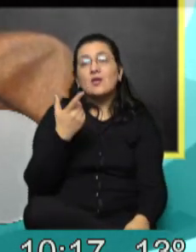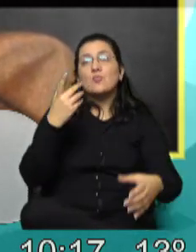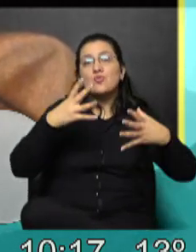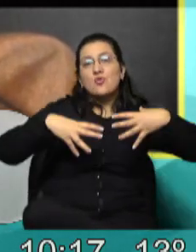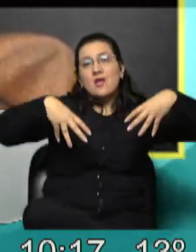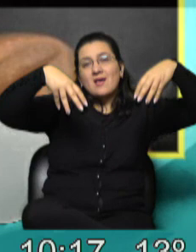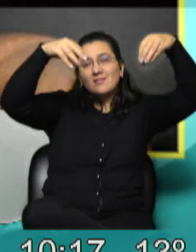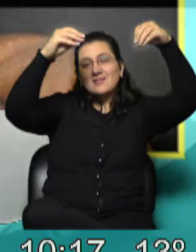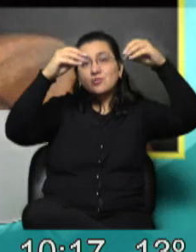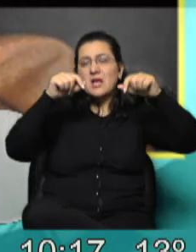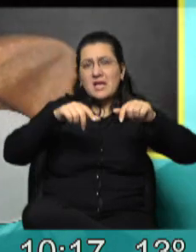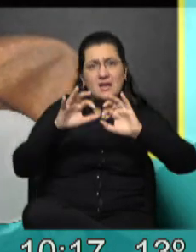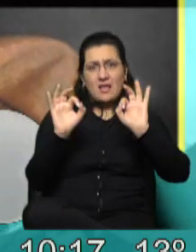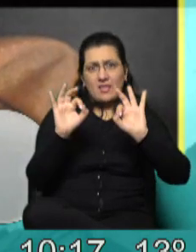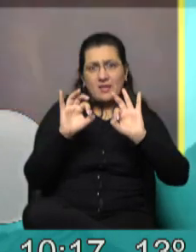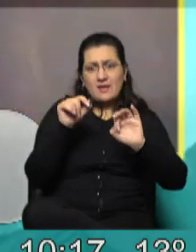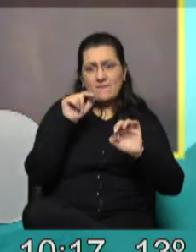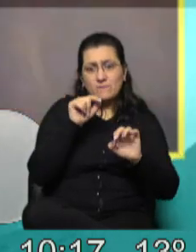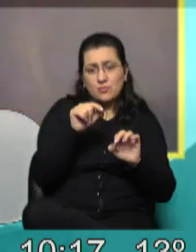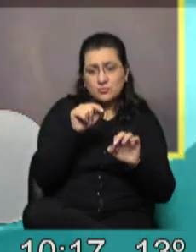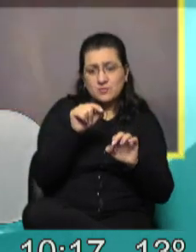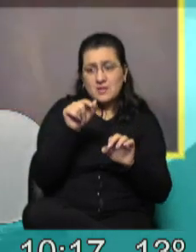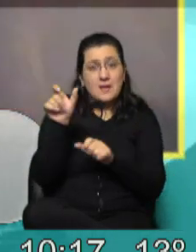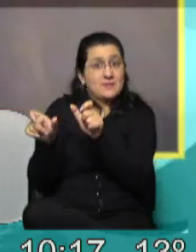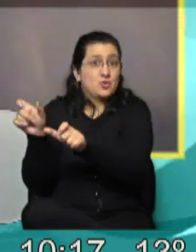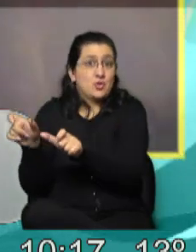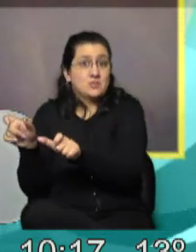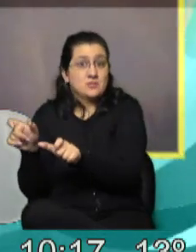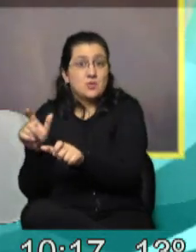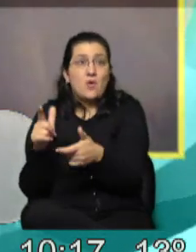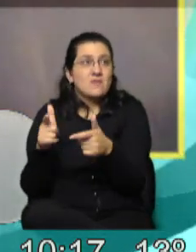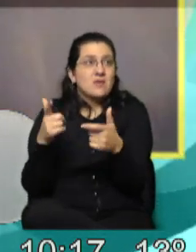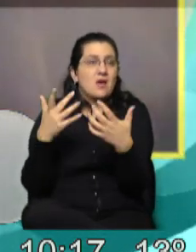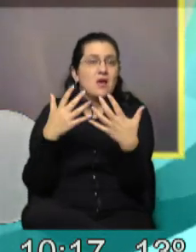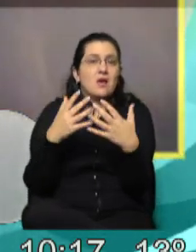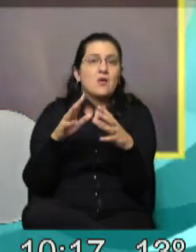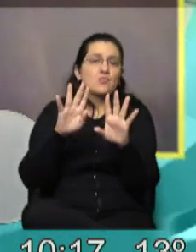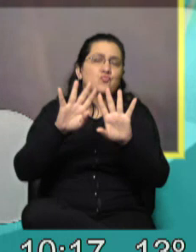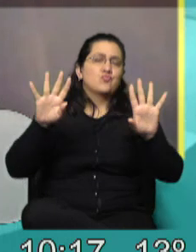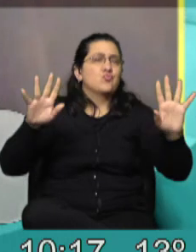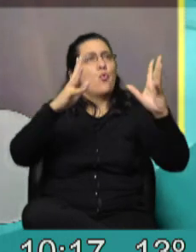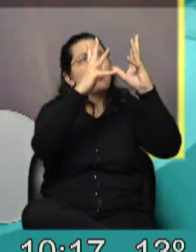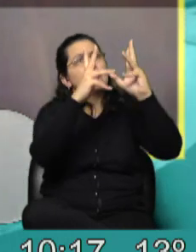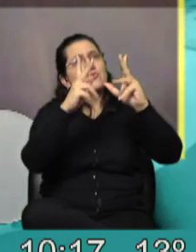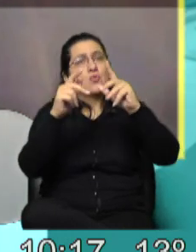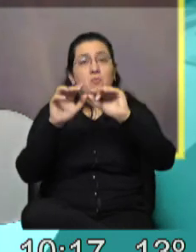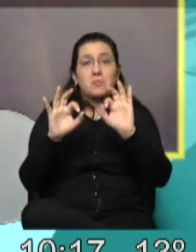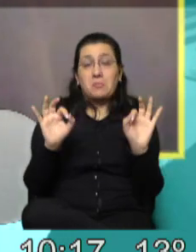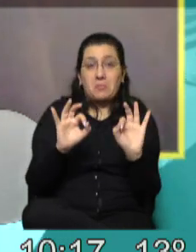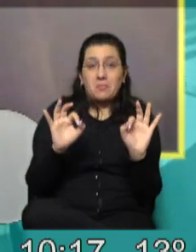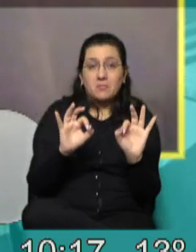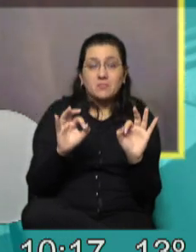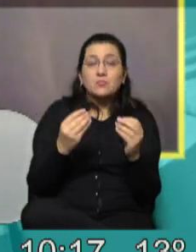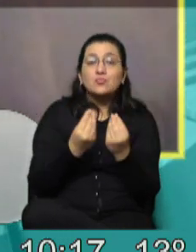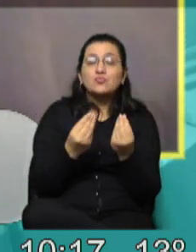está el puente. Bueno, acá no había nada. Acá eras vos y la gente. Punto. Acá no había... que es una cosa que